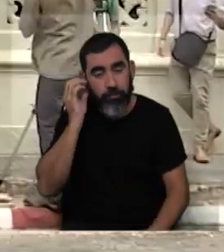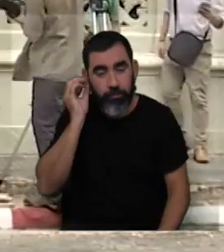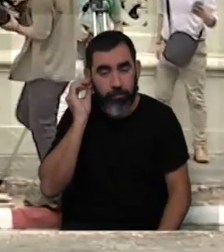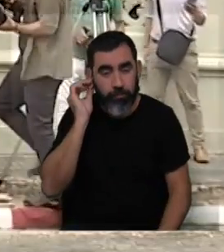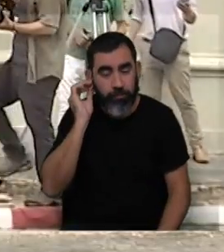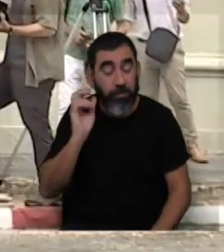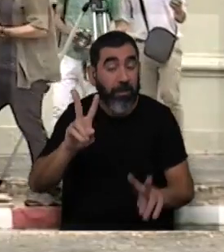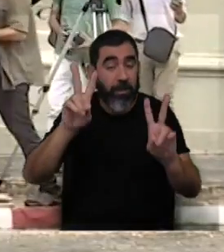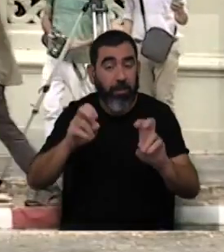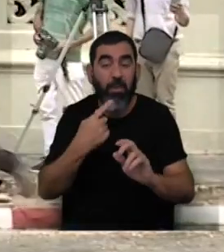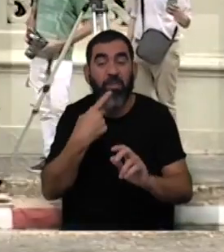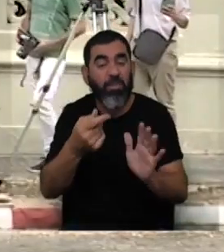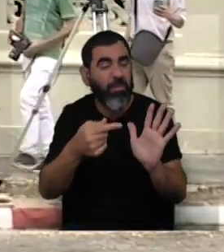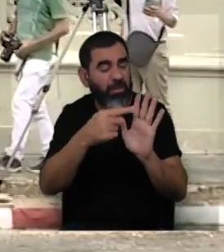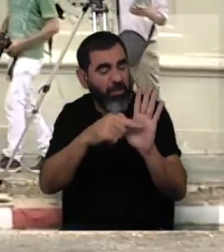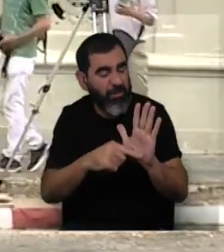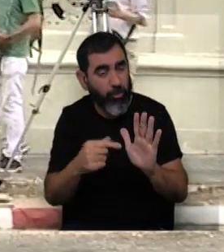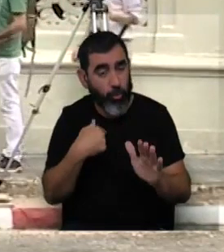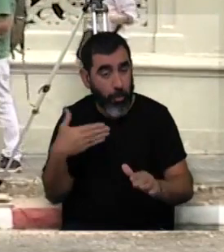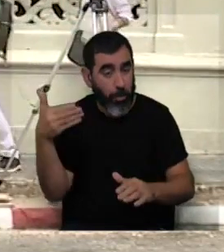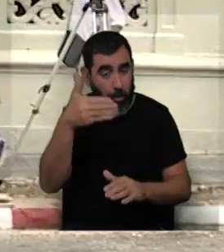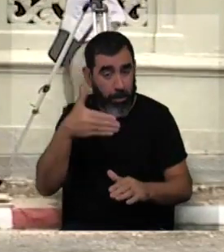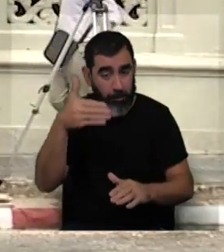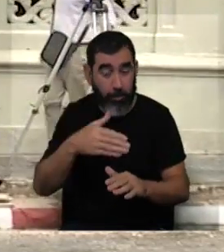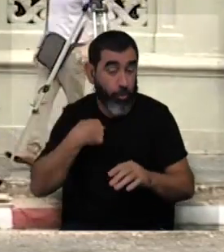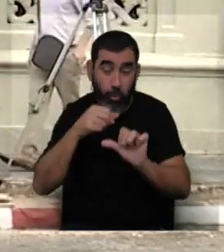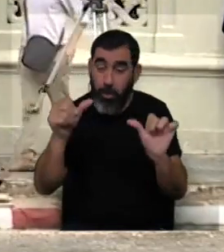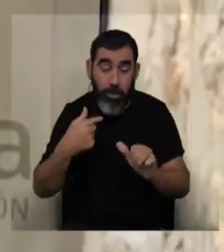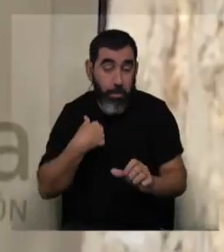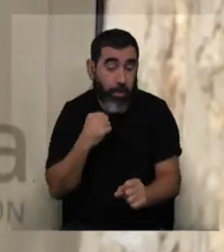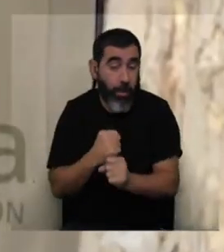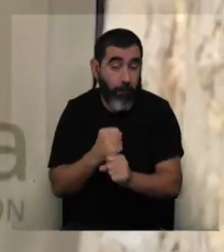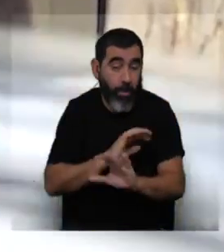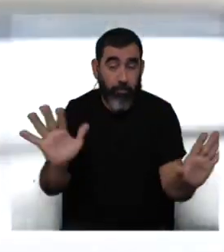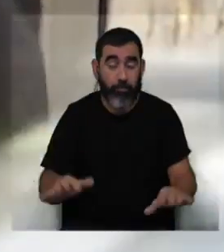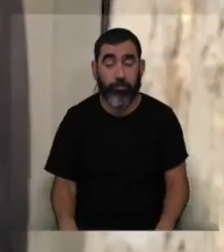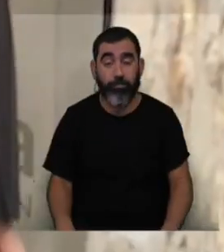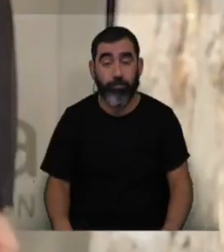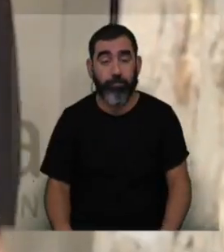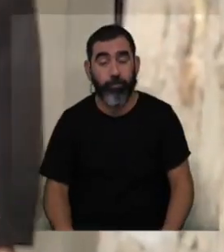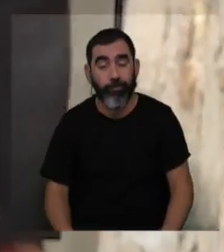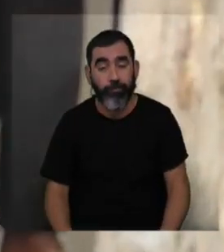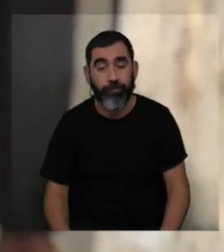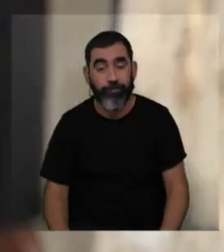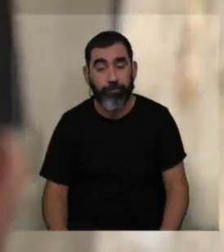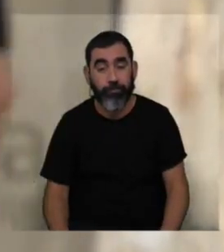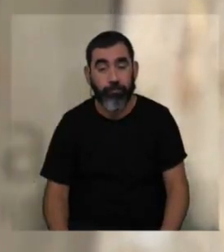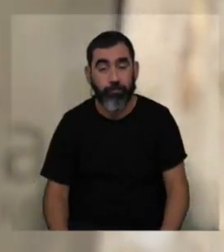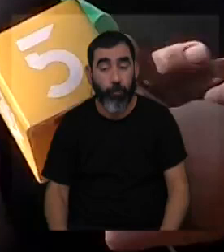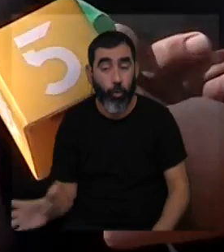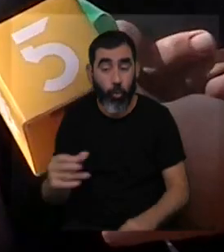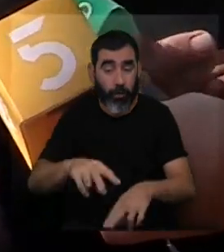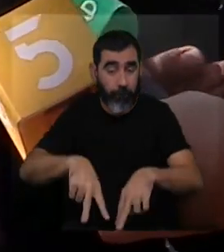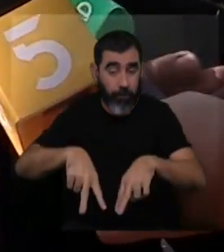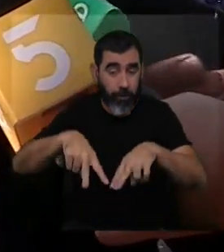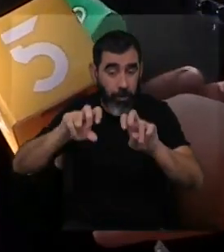causas que ahí veo que nombra y participé, hice lo que tenía que hacer. Muy tranquila. Todas las investigaciones y